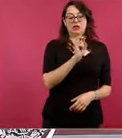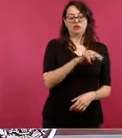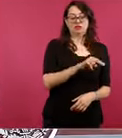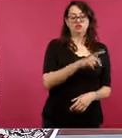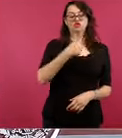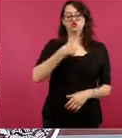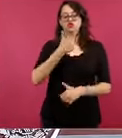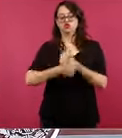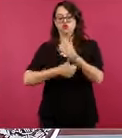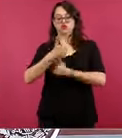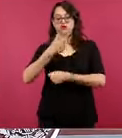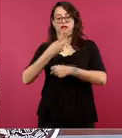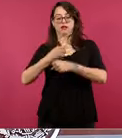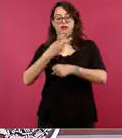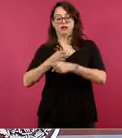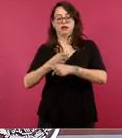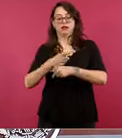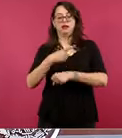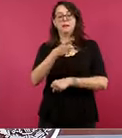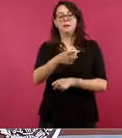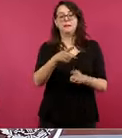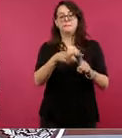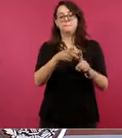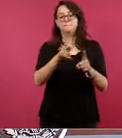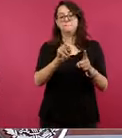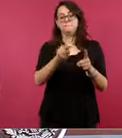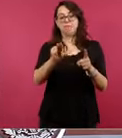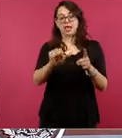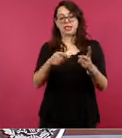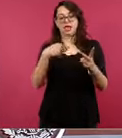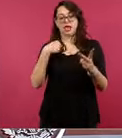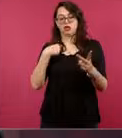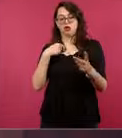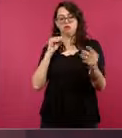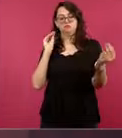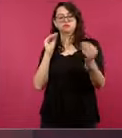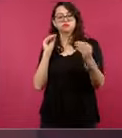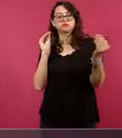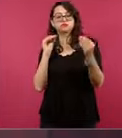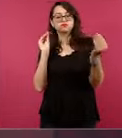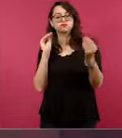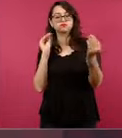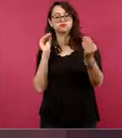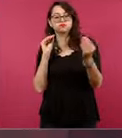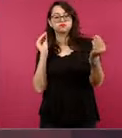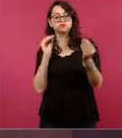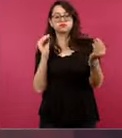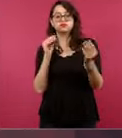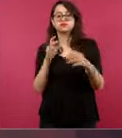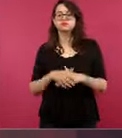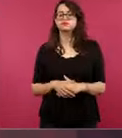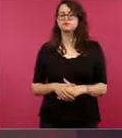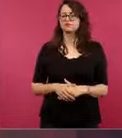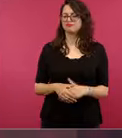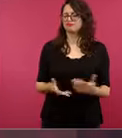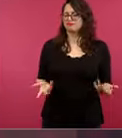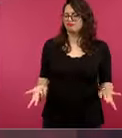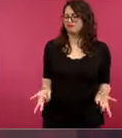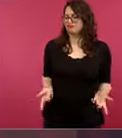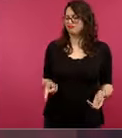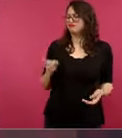íbamos nosotros a financiar, porque estaban duro y dale que de dónde íbamos a sacar el dinero